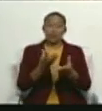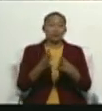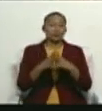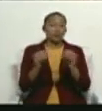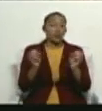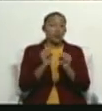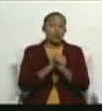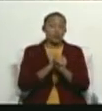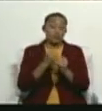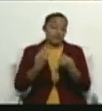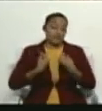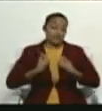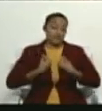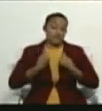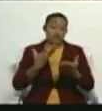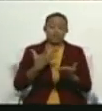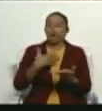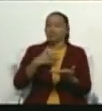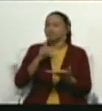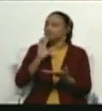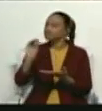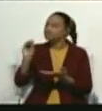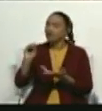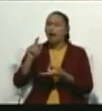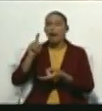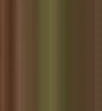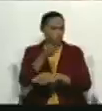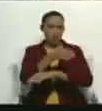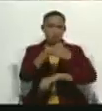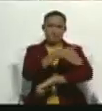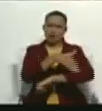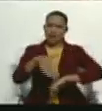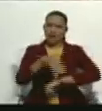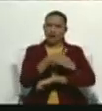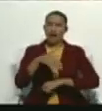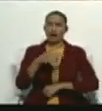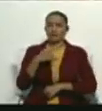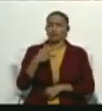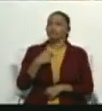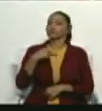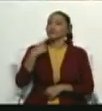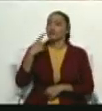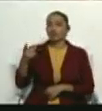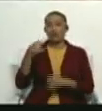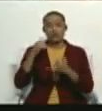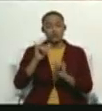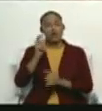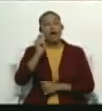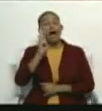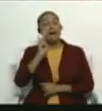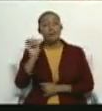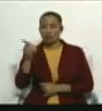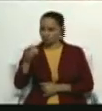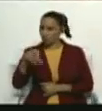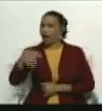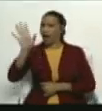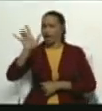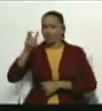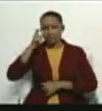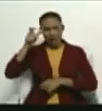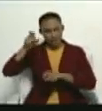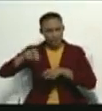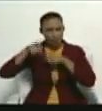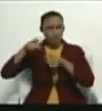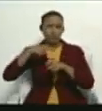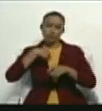Le había dicho a doña Elena, no, yo sí, vete para la finca que yo me voy para la calle. ¿Quién podía